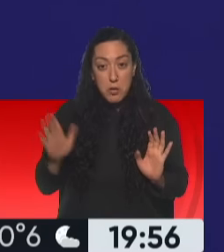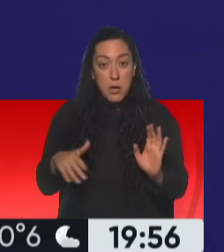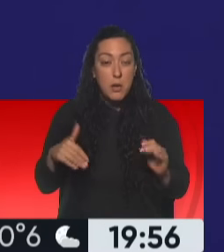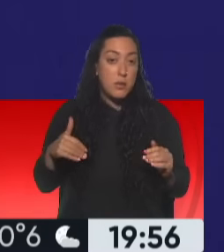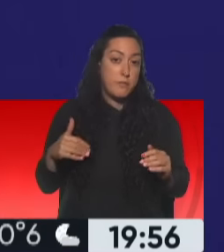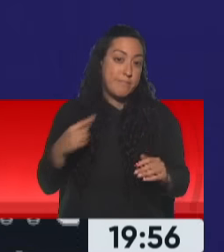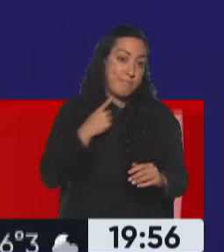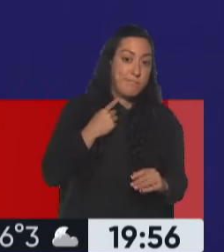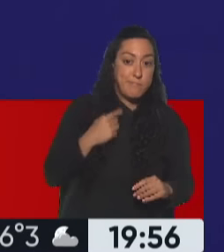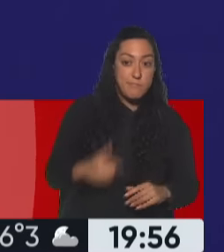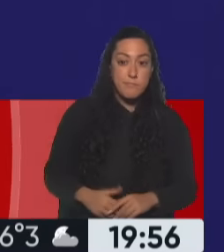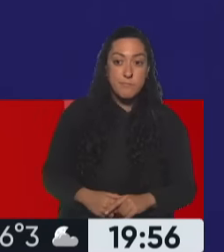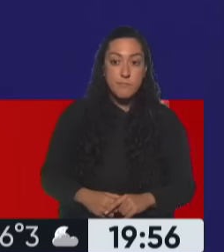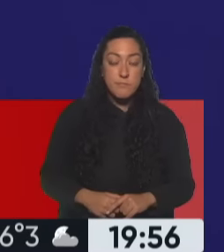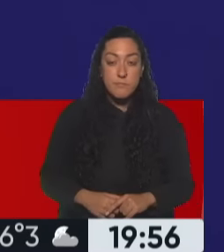¿Sí?